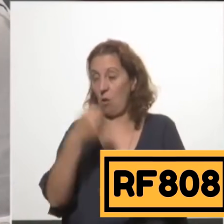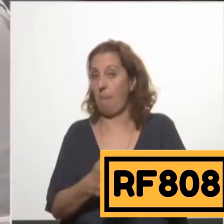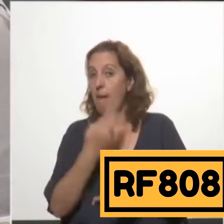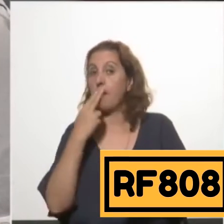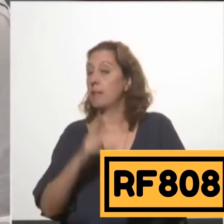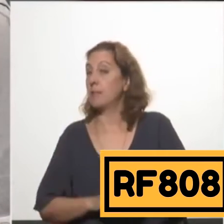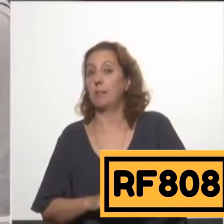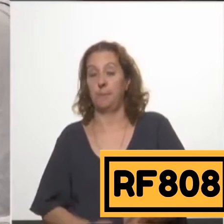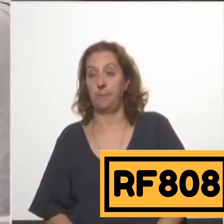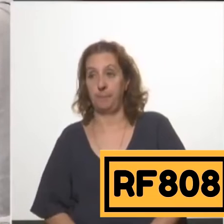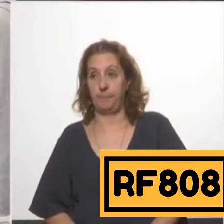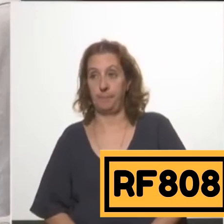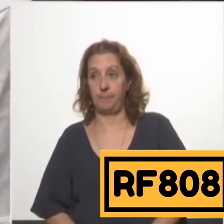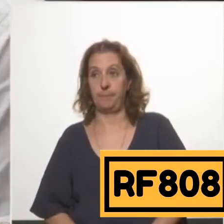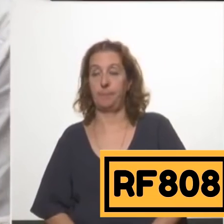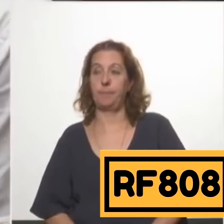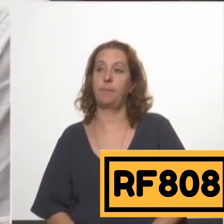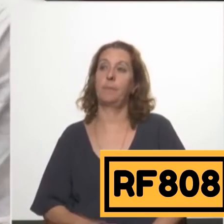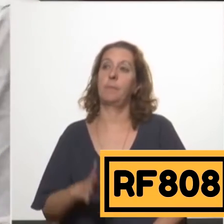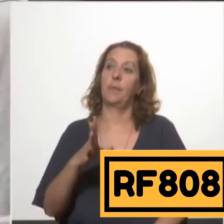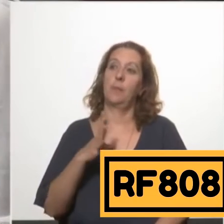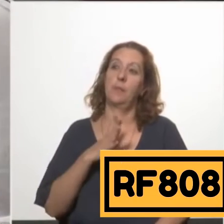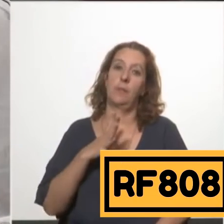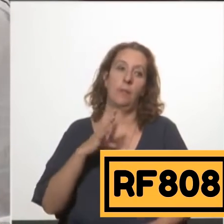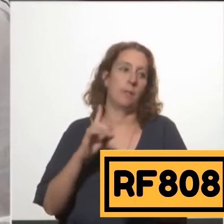arancel. Y